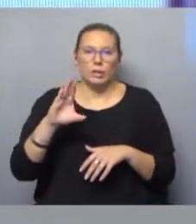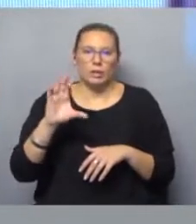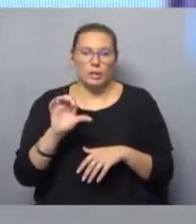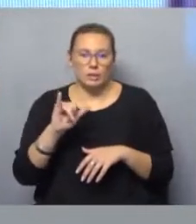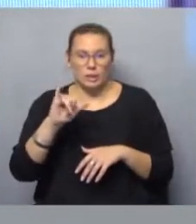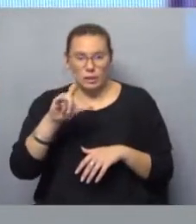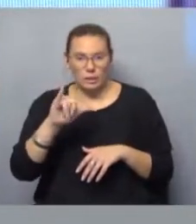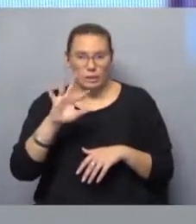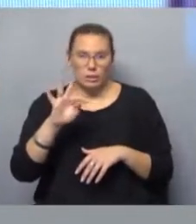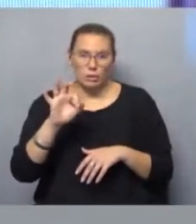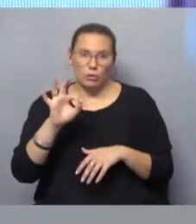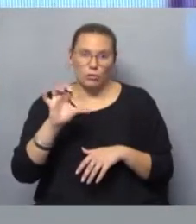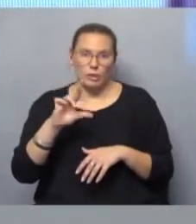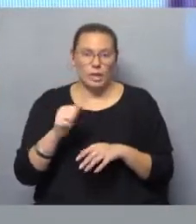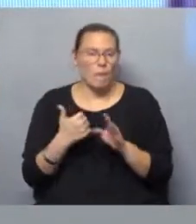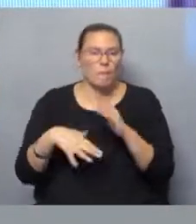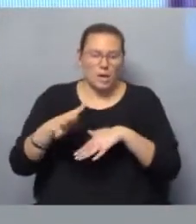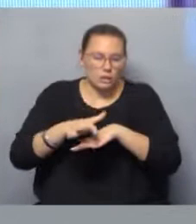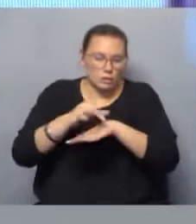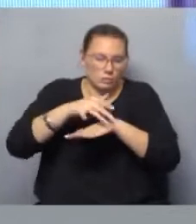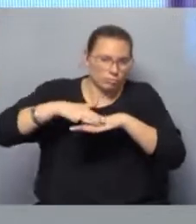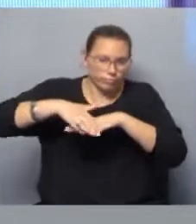es la porción más superficial, digamos,